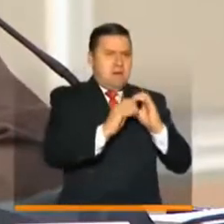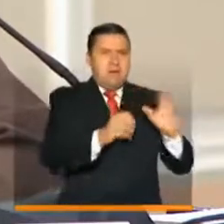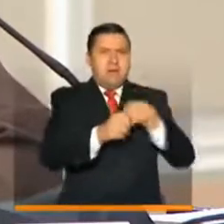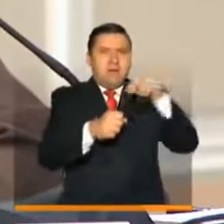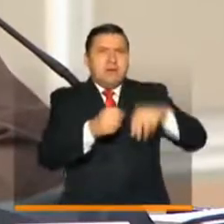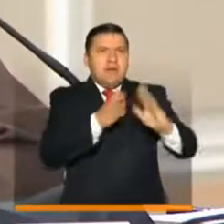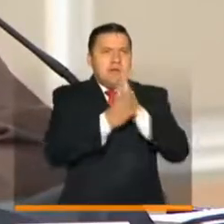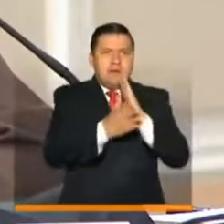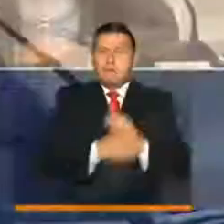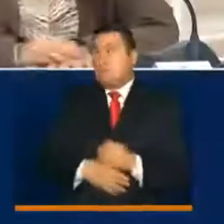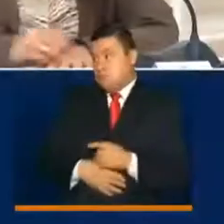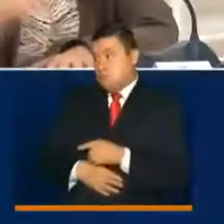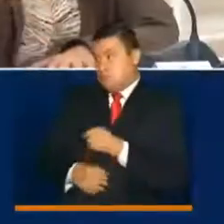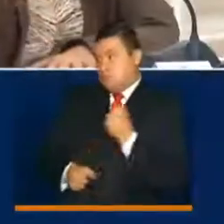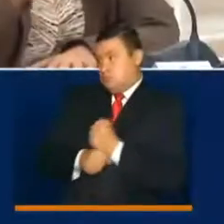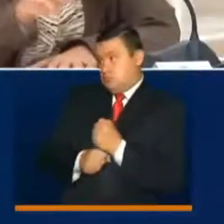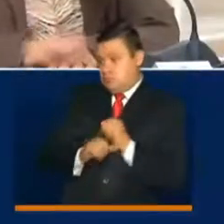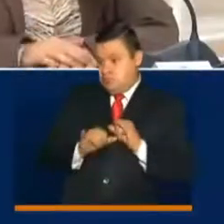ciudadanía.